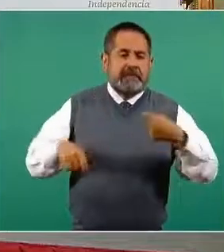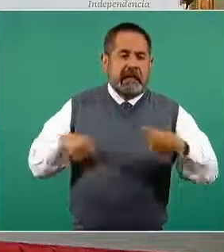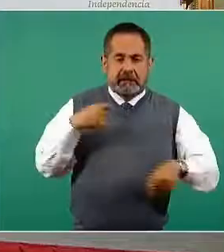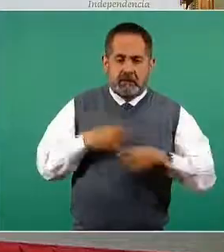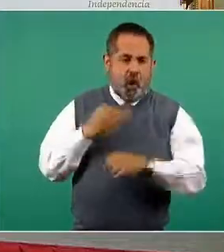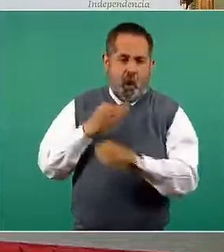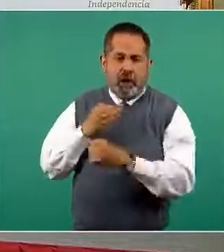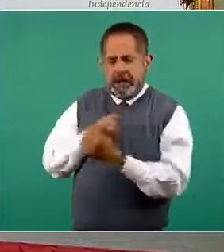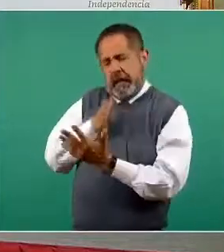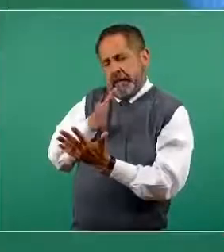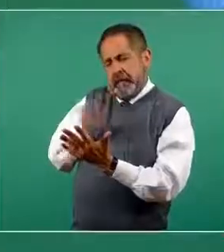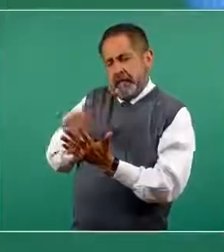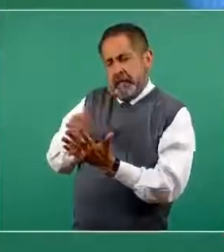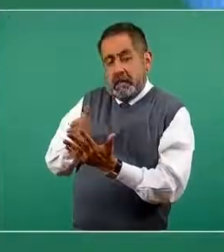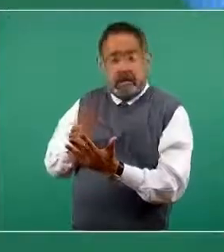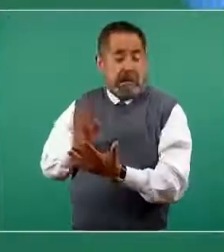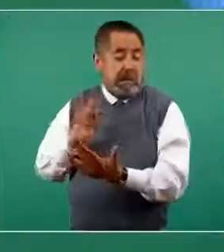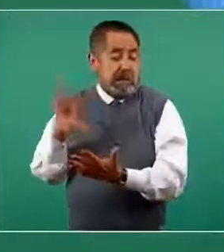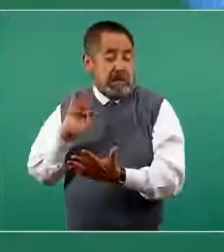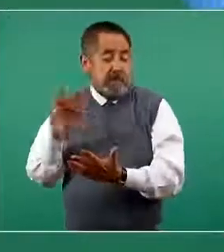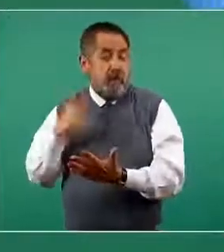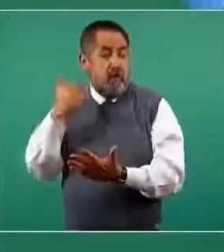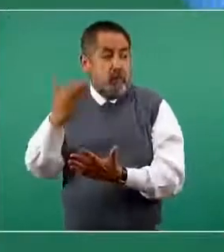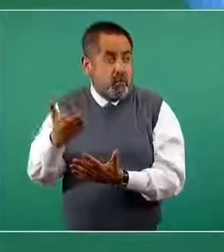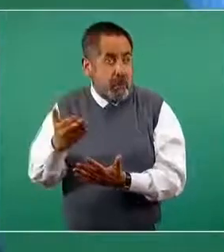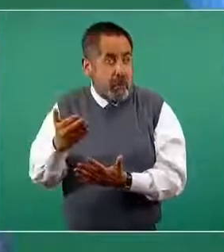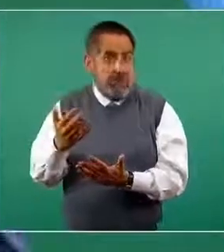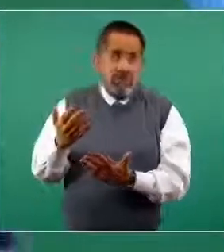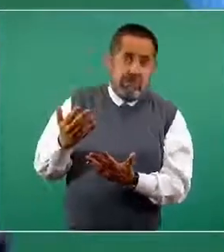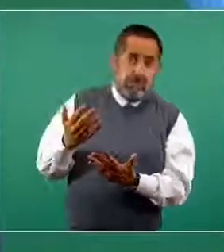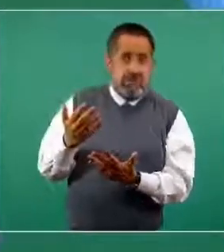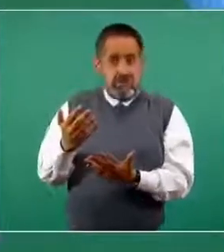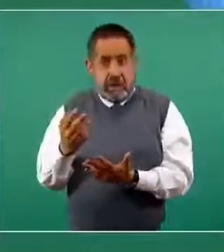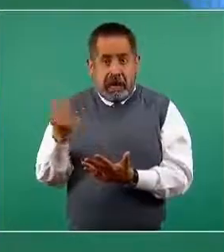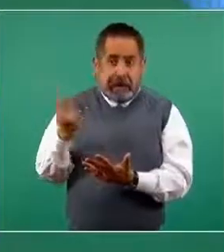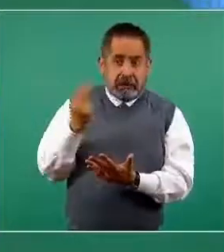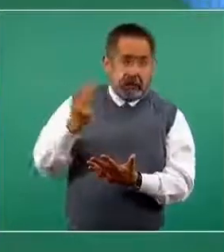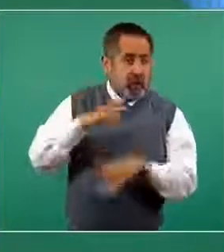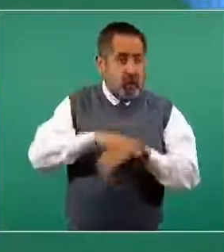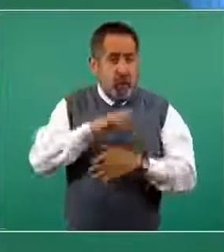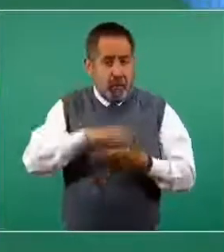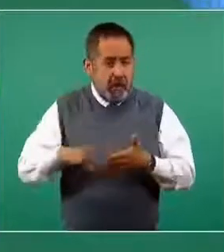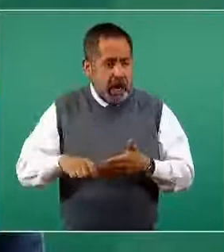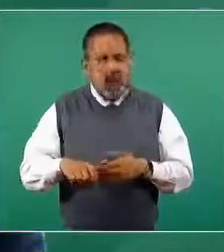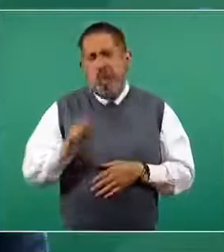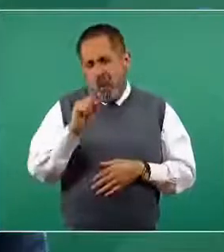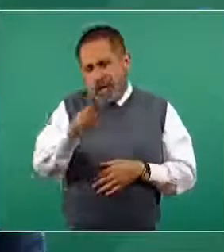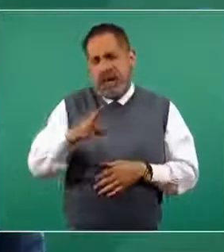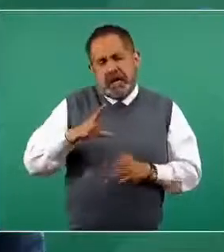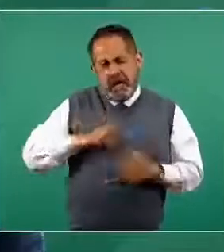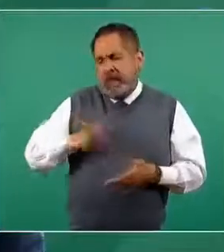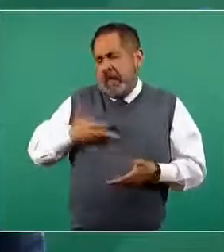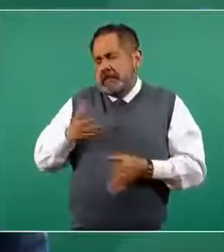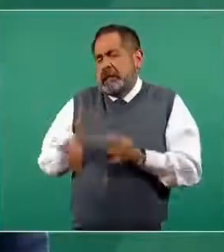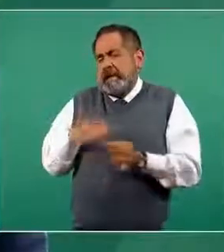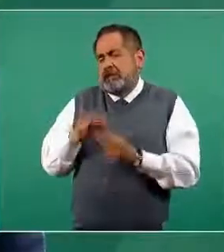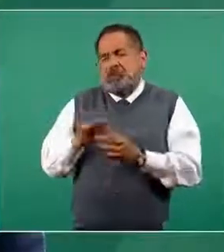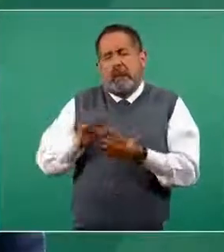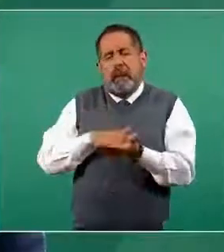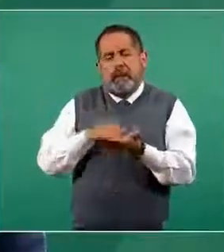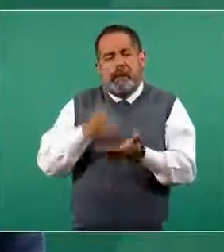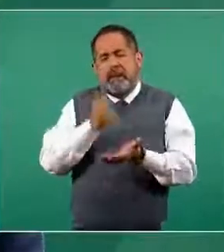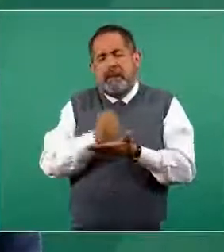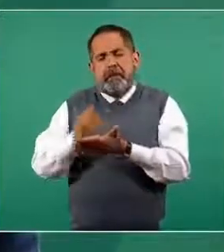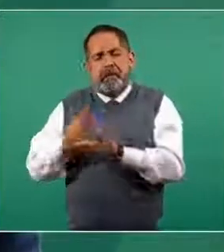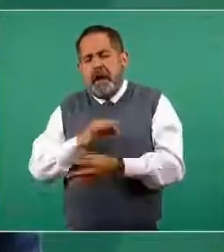En un momento dado, si se necesitara adquirir la vacuna para el programa mexicano, pues ya está lista toda esa evaluación que se